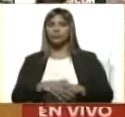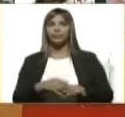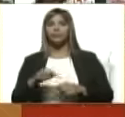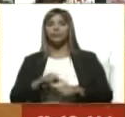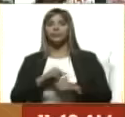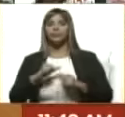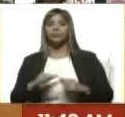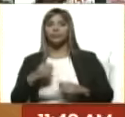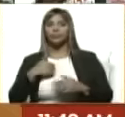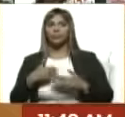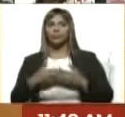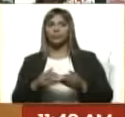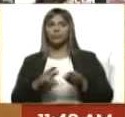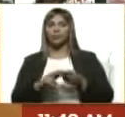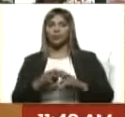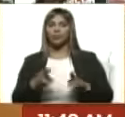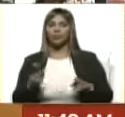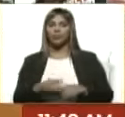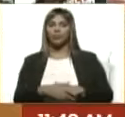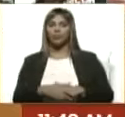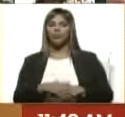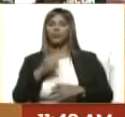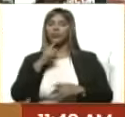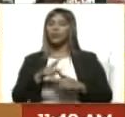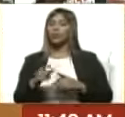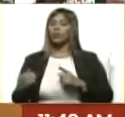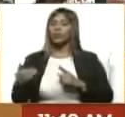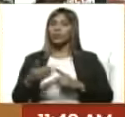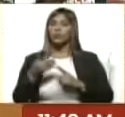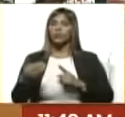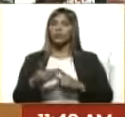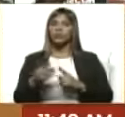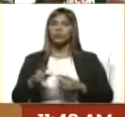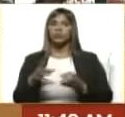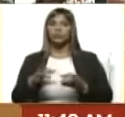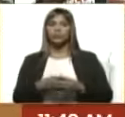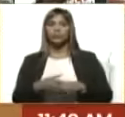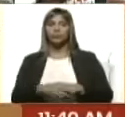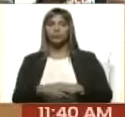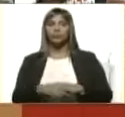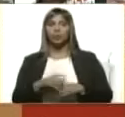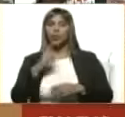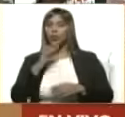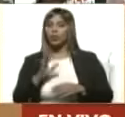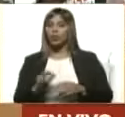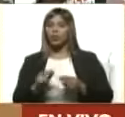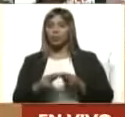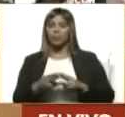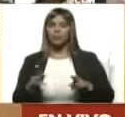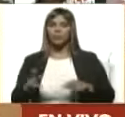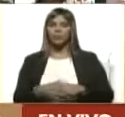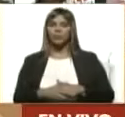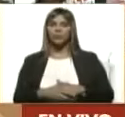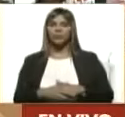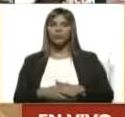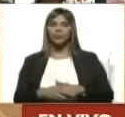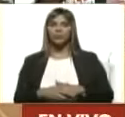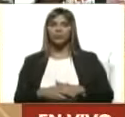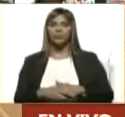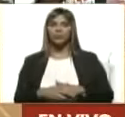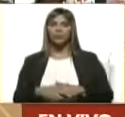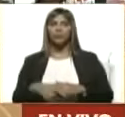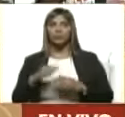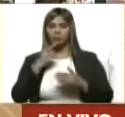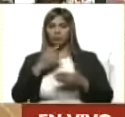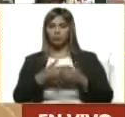Fuerza Armada para garantizar la paz ante las amenazas de sectores que no creen en la paz, y su